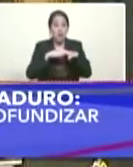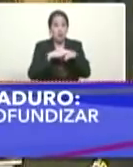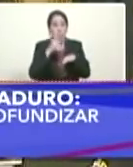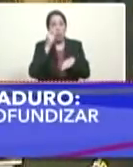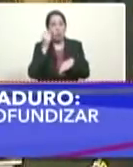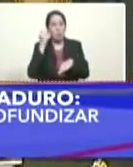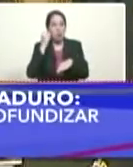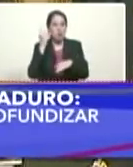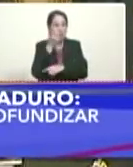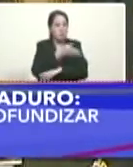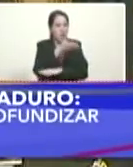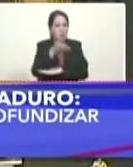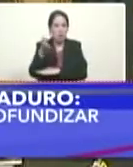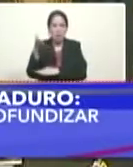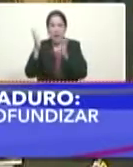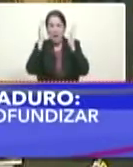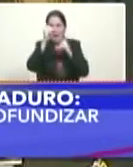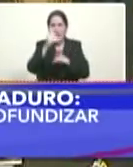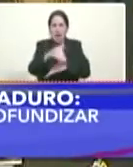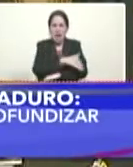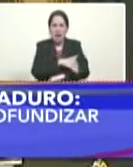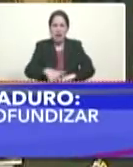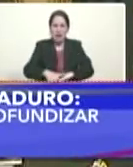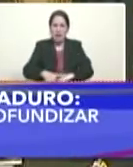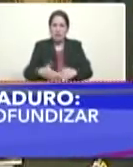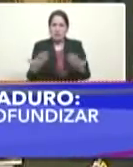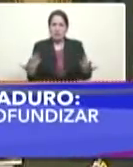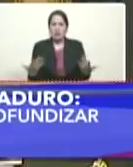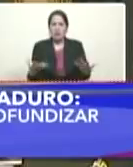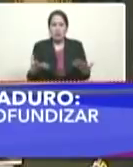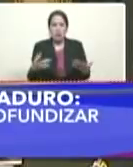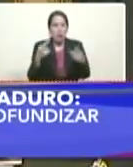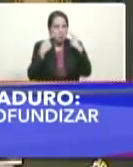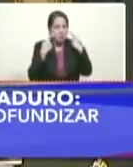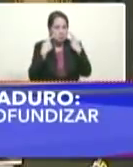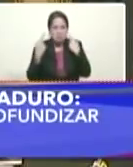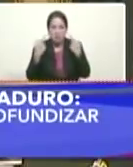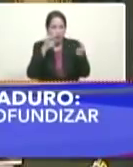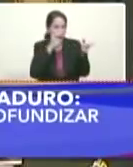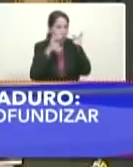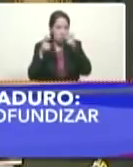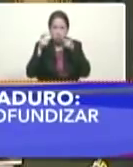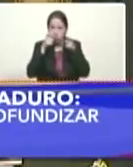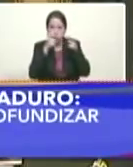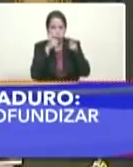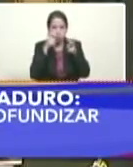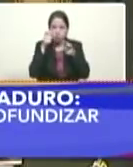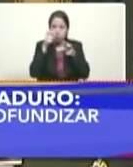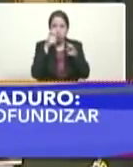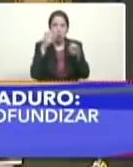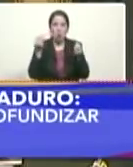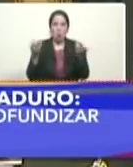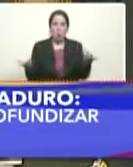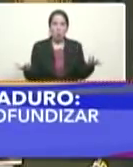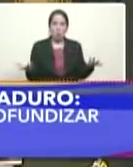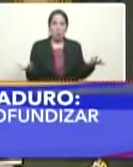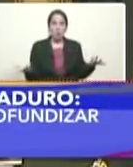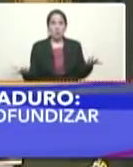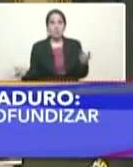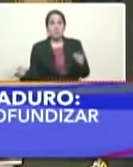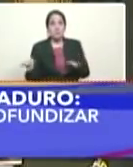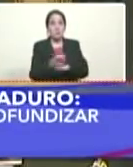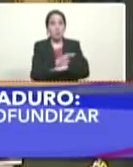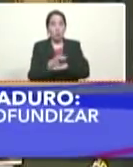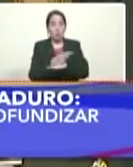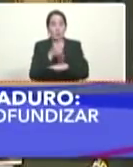atender sus áreas de trabajo a supervisarlas gobernadores gobernadoras